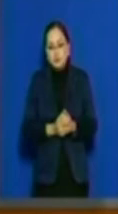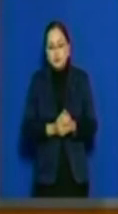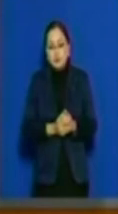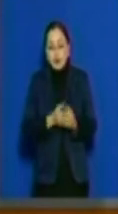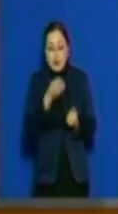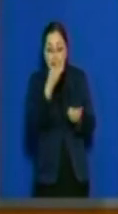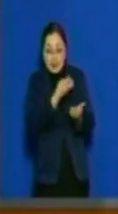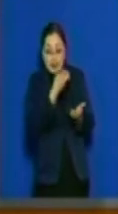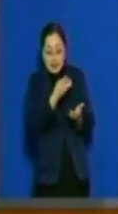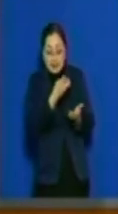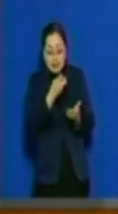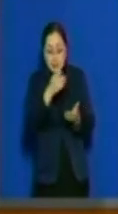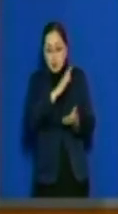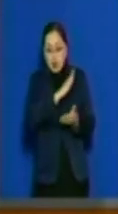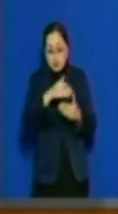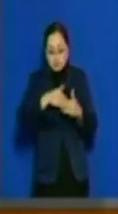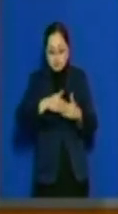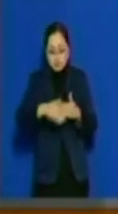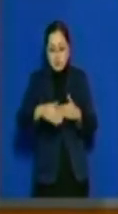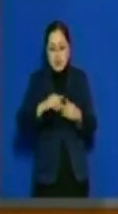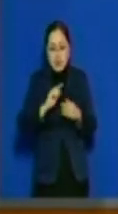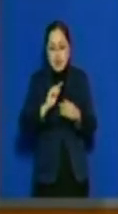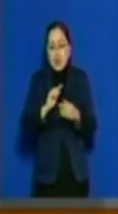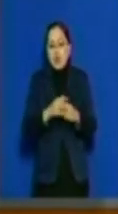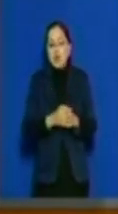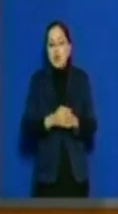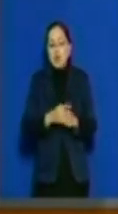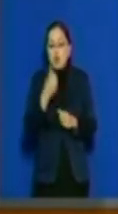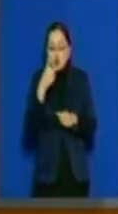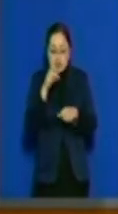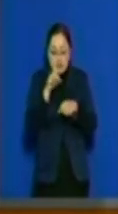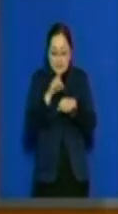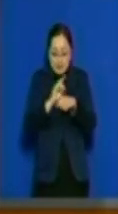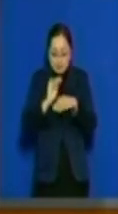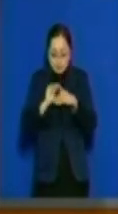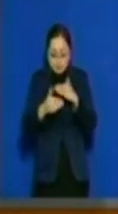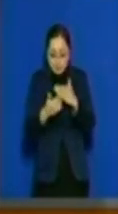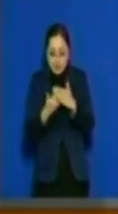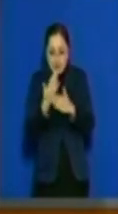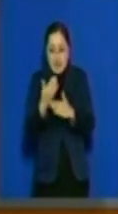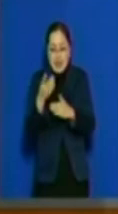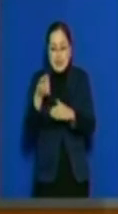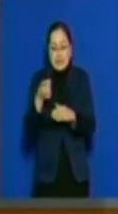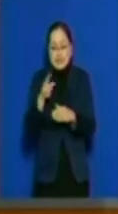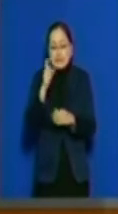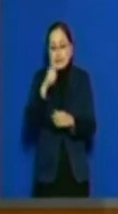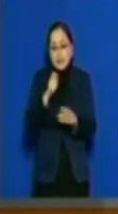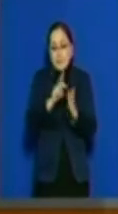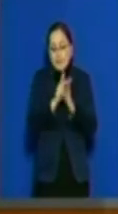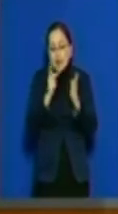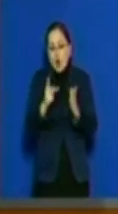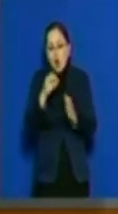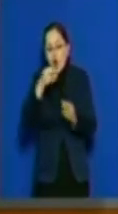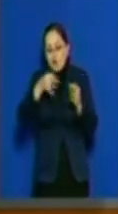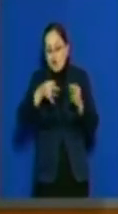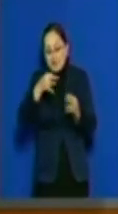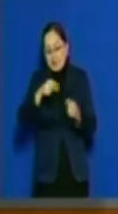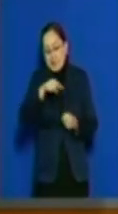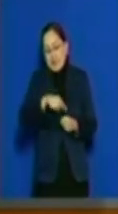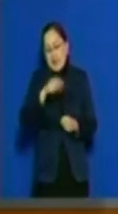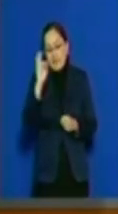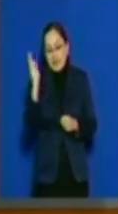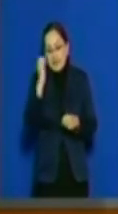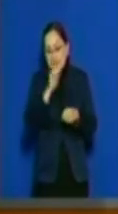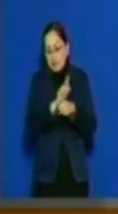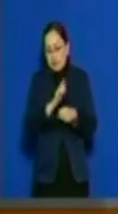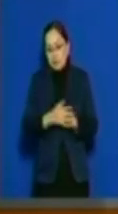decreto entrará en vigor el día siguiente al de su publicación en el Diario Oficial de la Federación. Todo